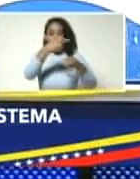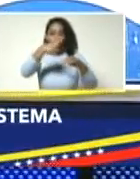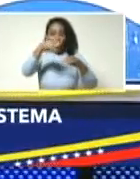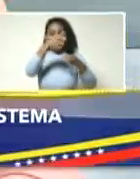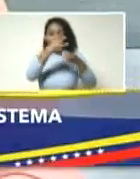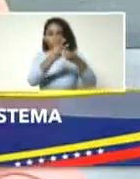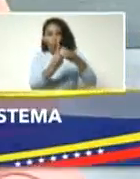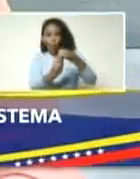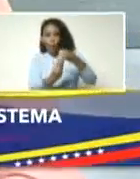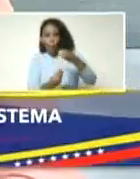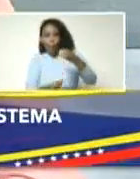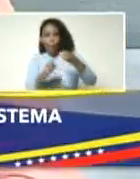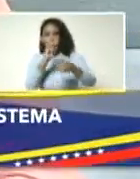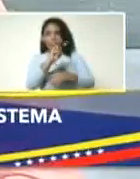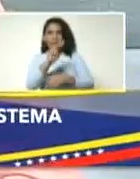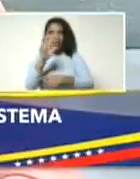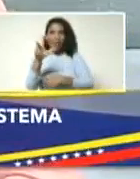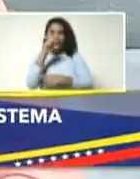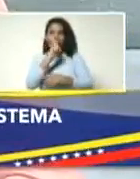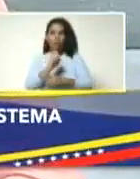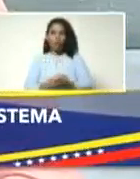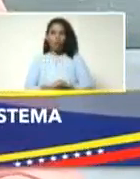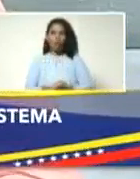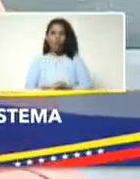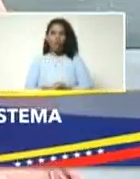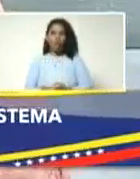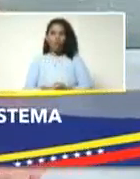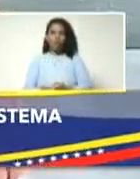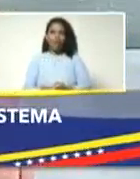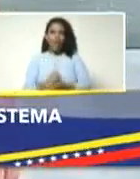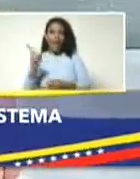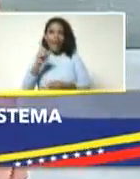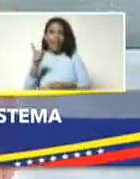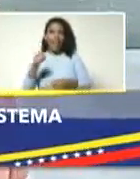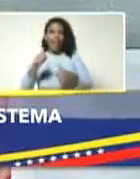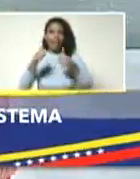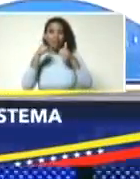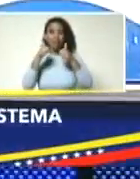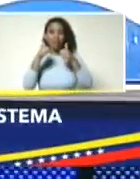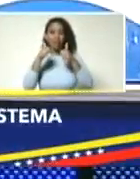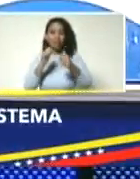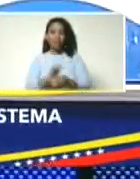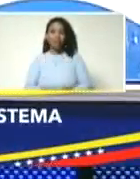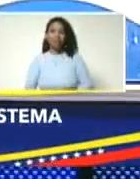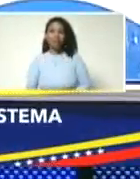que tenemos de hace 23 años. Ah, esa manga lo que está es curada, pues.